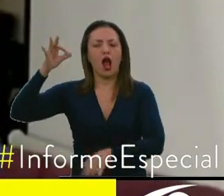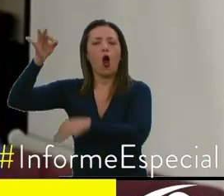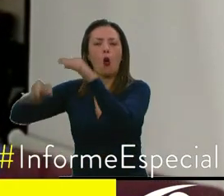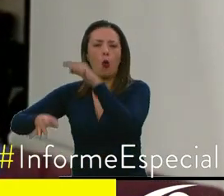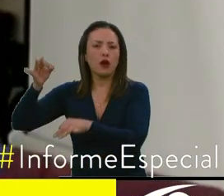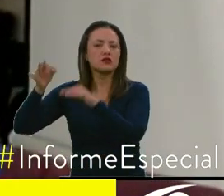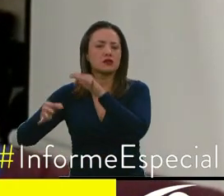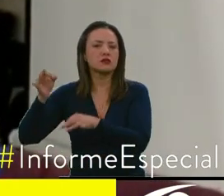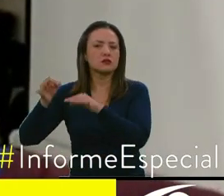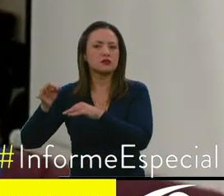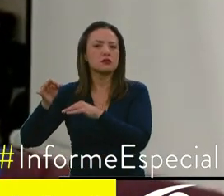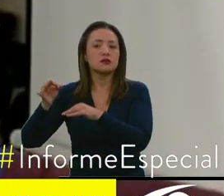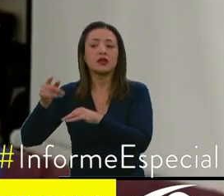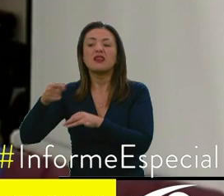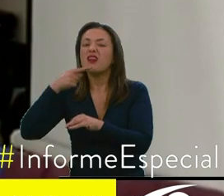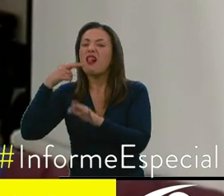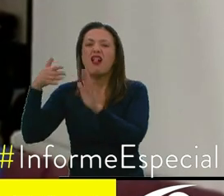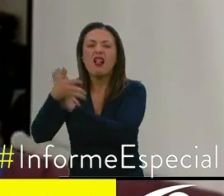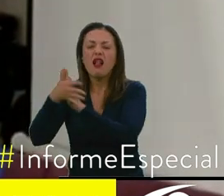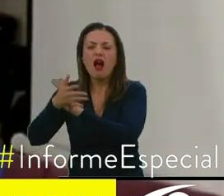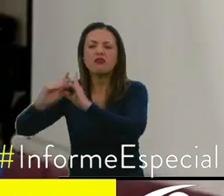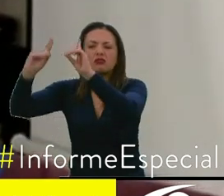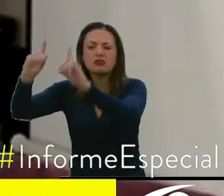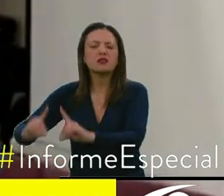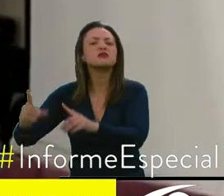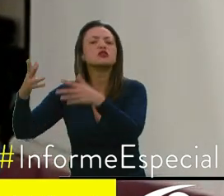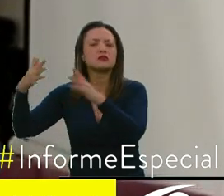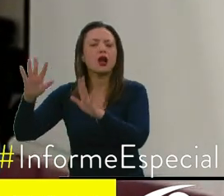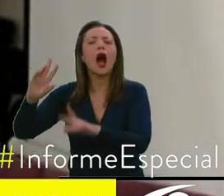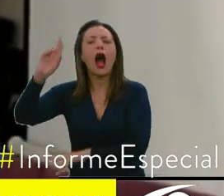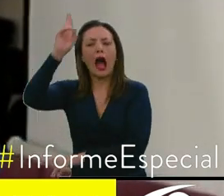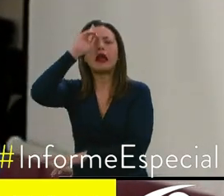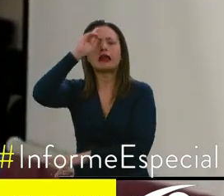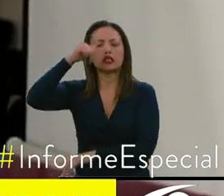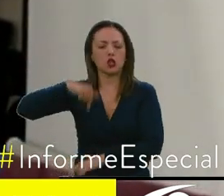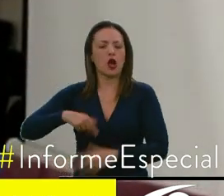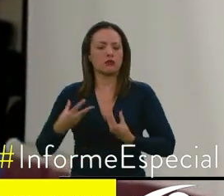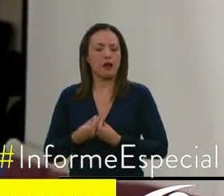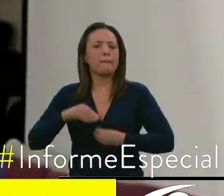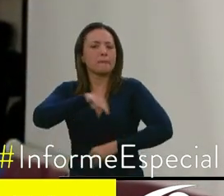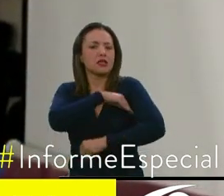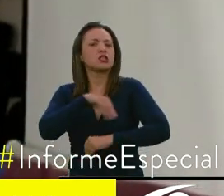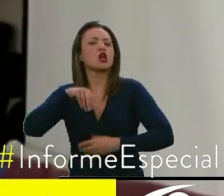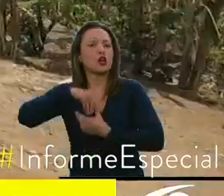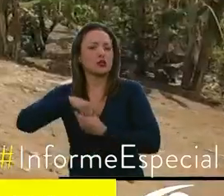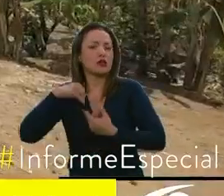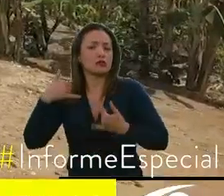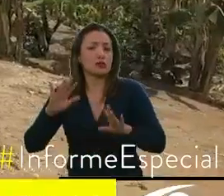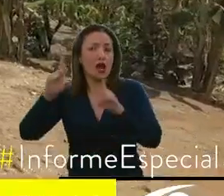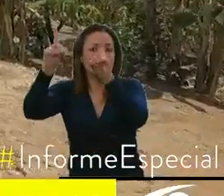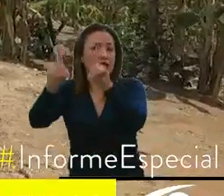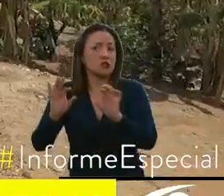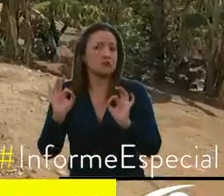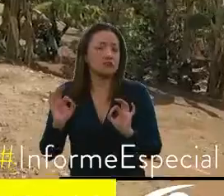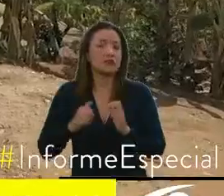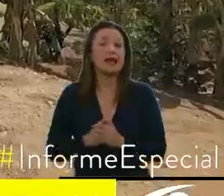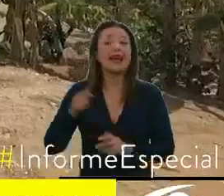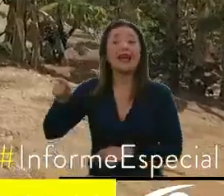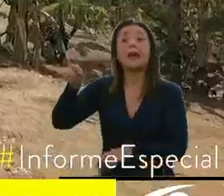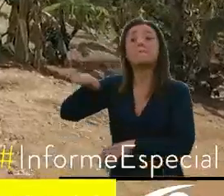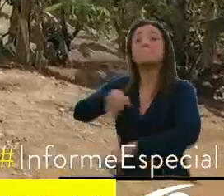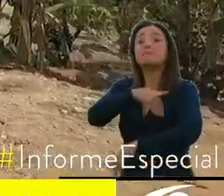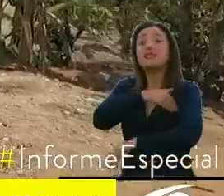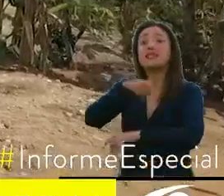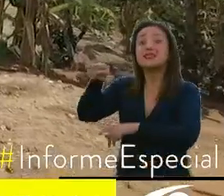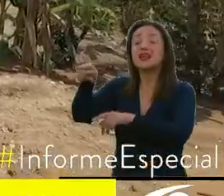el juez en el fallo le da la razón al Ministerio del Interior para la decisión que se había tomado en este caso. La decisión del juez fue apelada